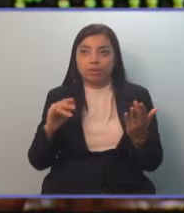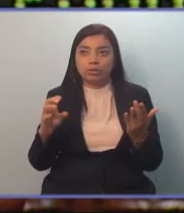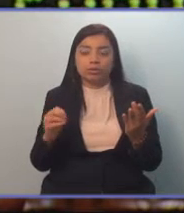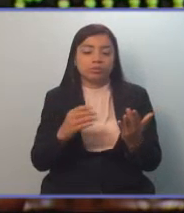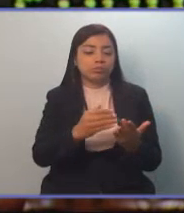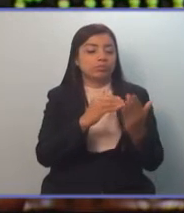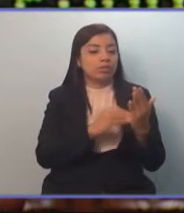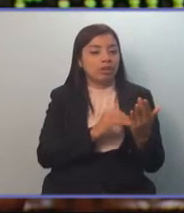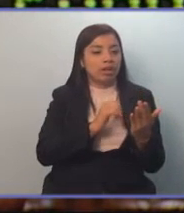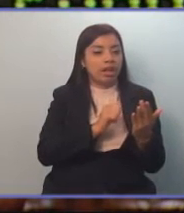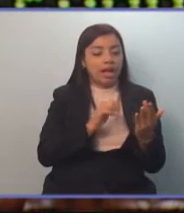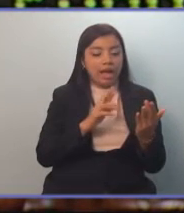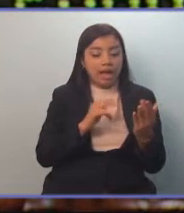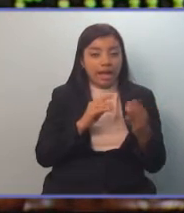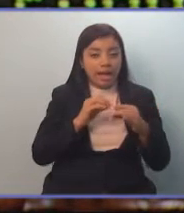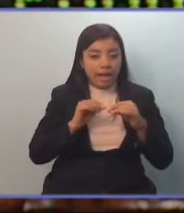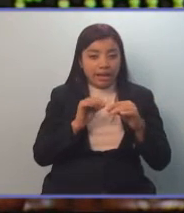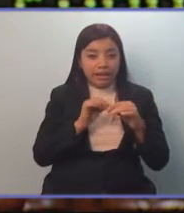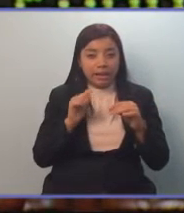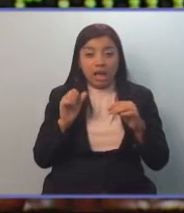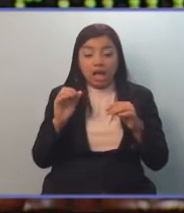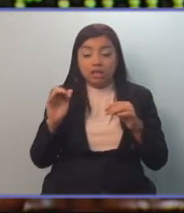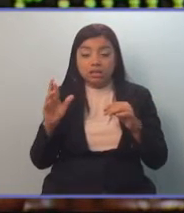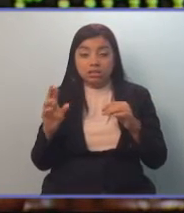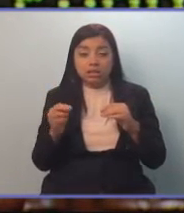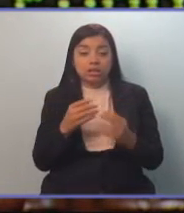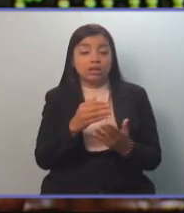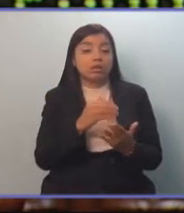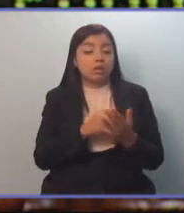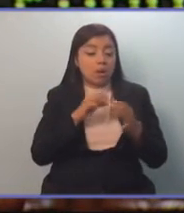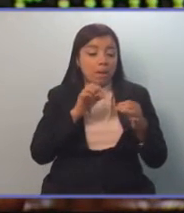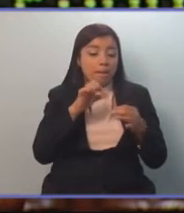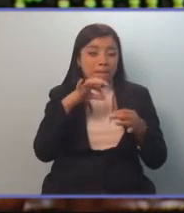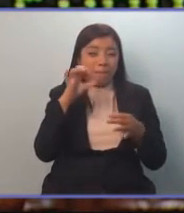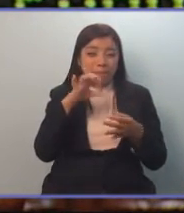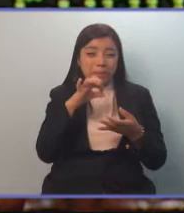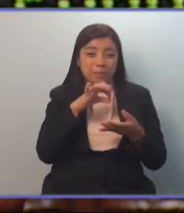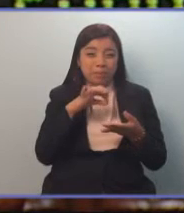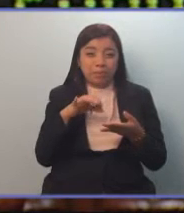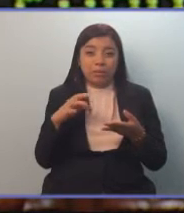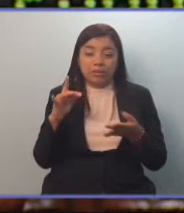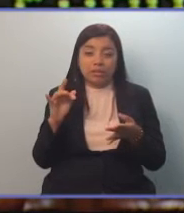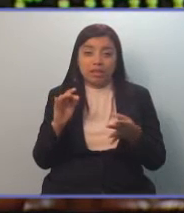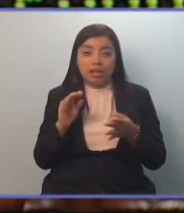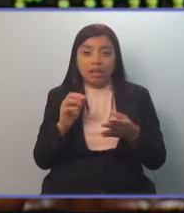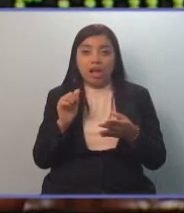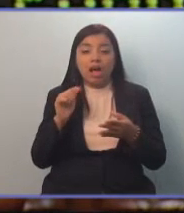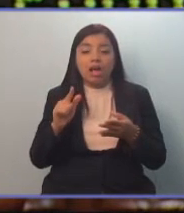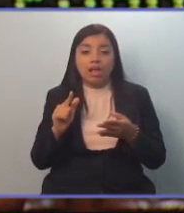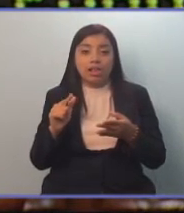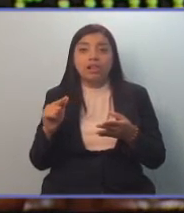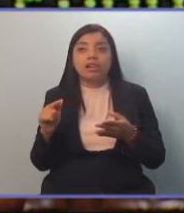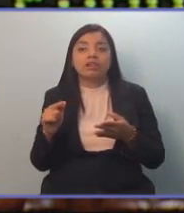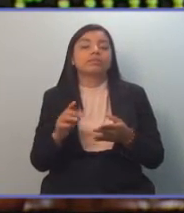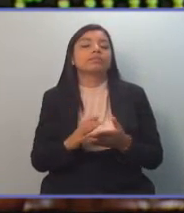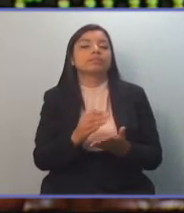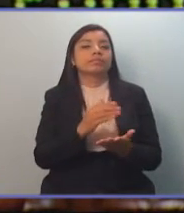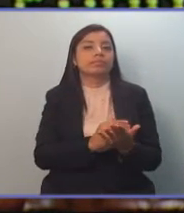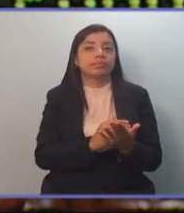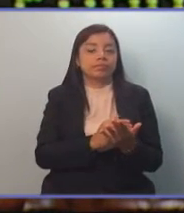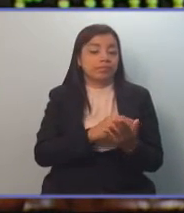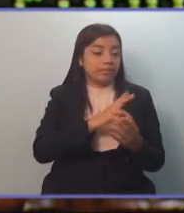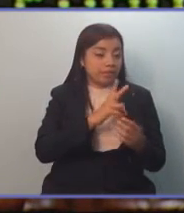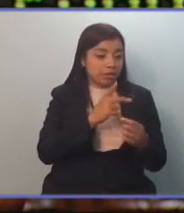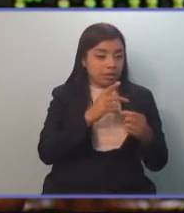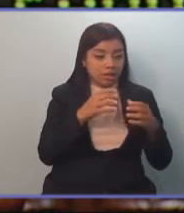acero. 1.10. Dextrina. 1.11. Polvo granulado aluminio magnesio. 2. Combustibles. Aluminios